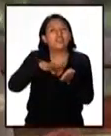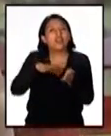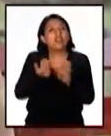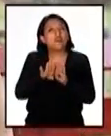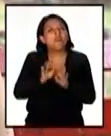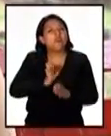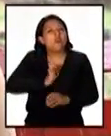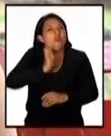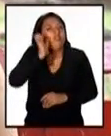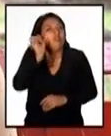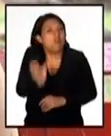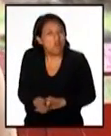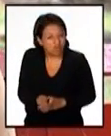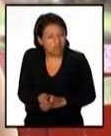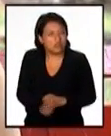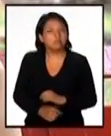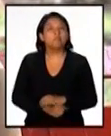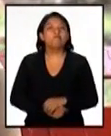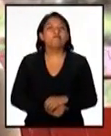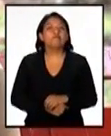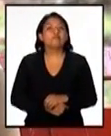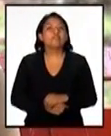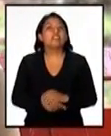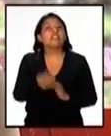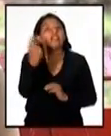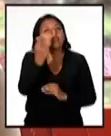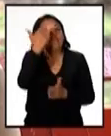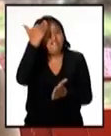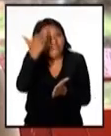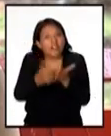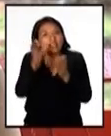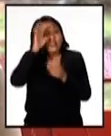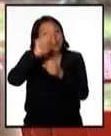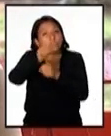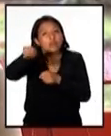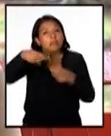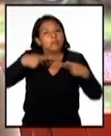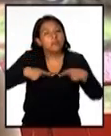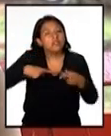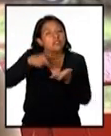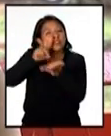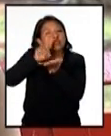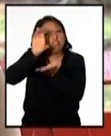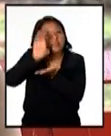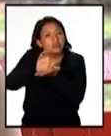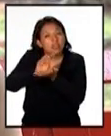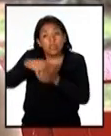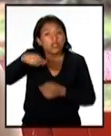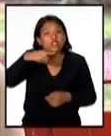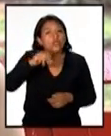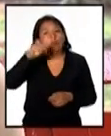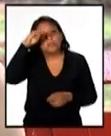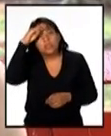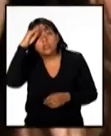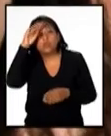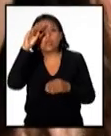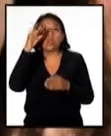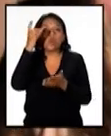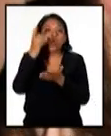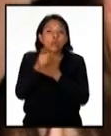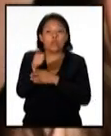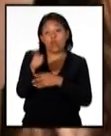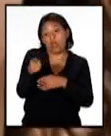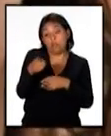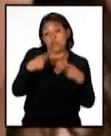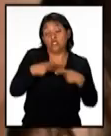desprecio. Tener más cultura hacia la gente con discapacidad. Que no piensen que nomás por tener una